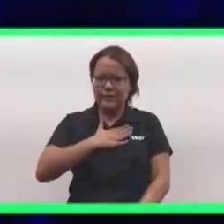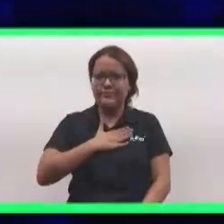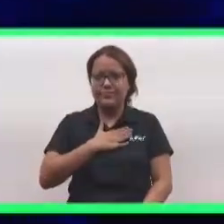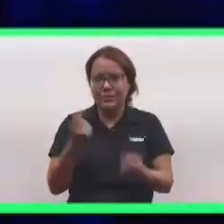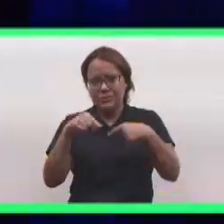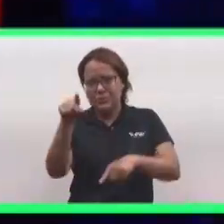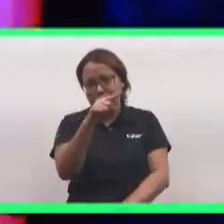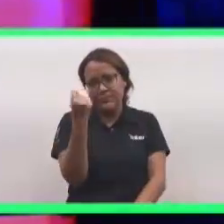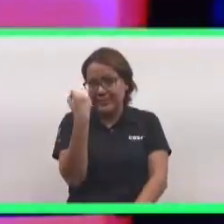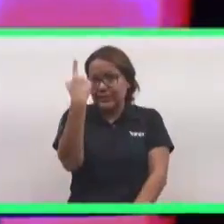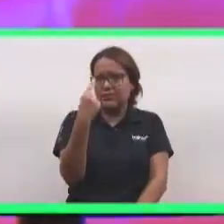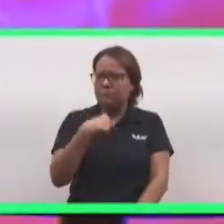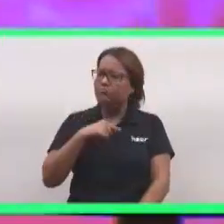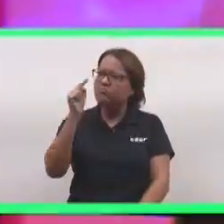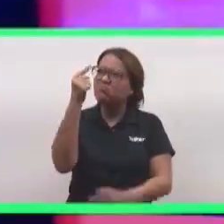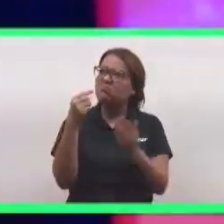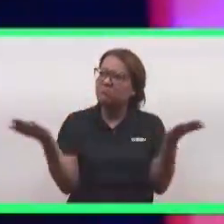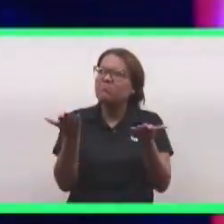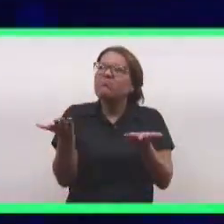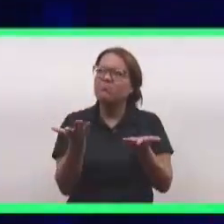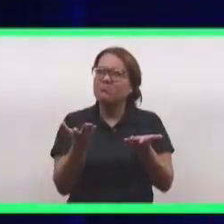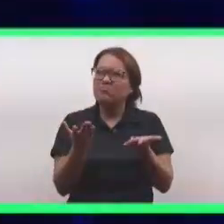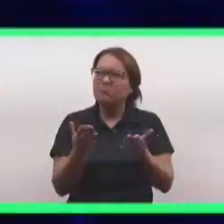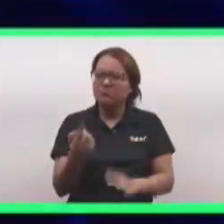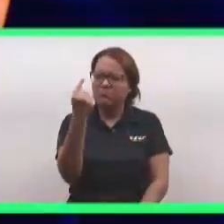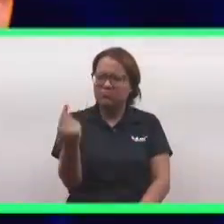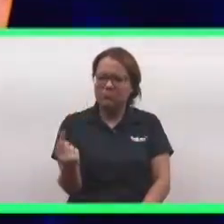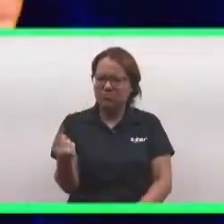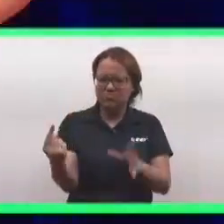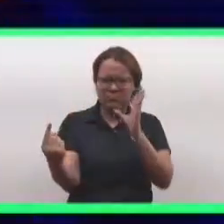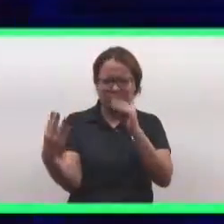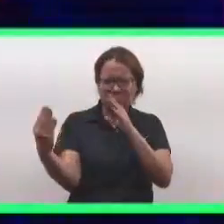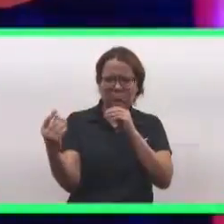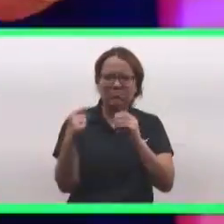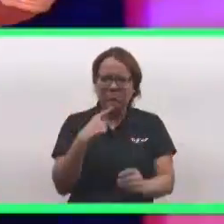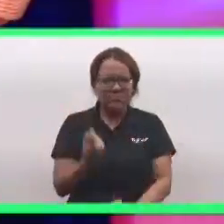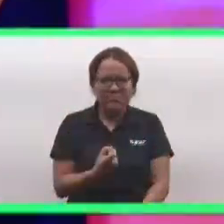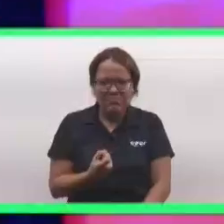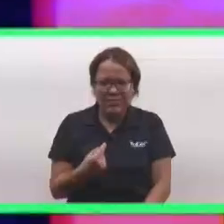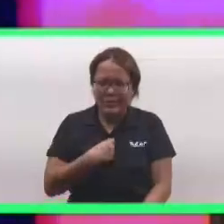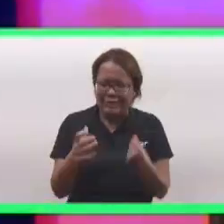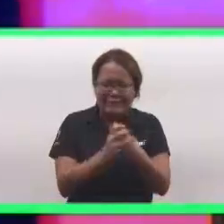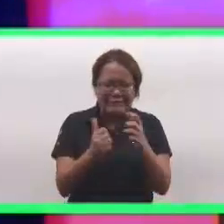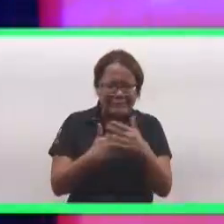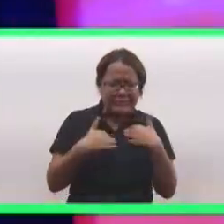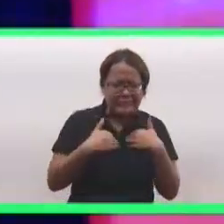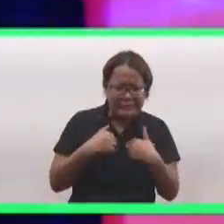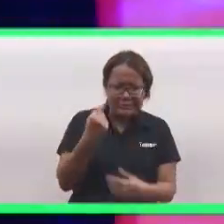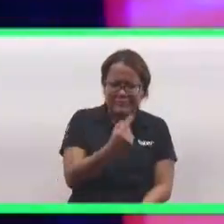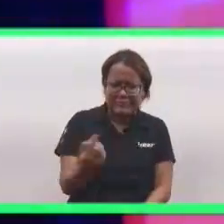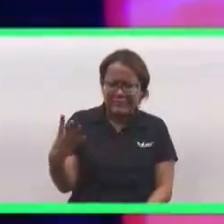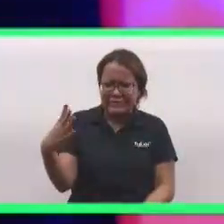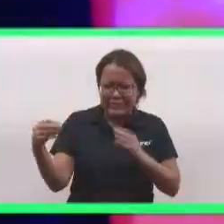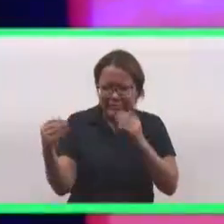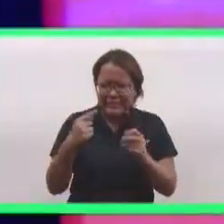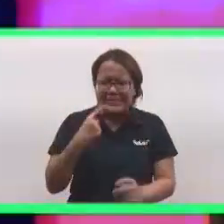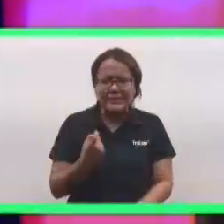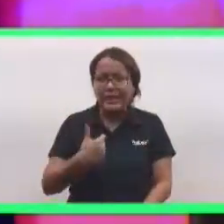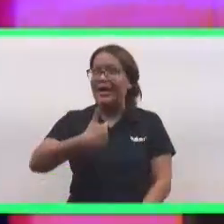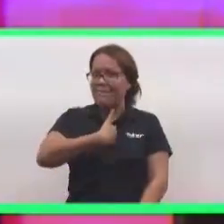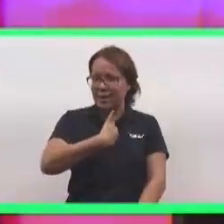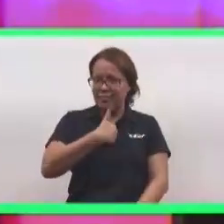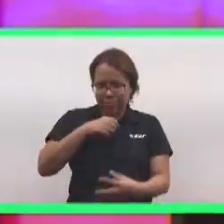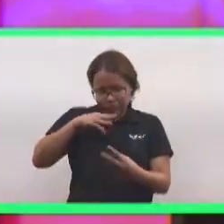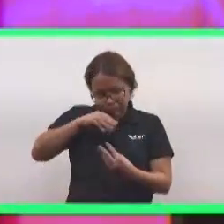que lo primero que debo de hacer y con la primera persona que yo puedo hablar cuando estoy en un desierto es con mí mismo, con mi